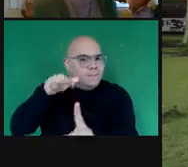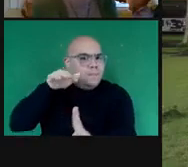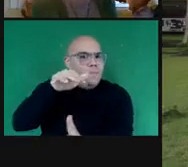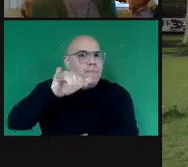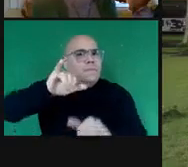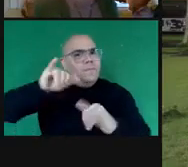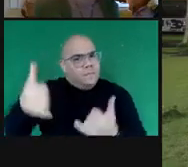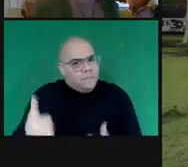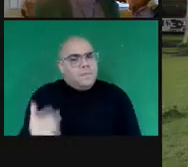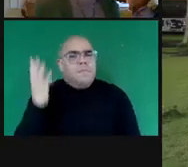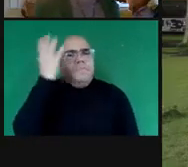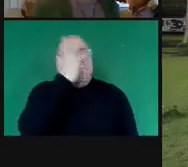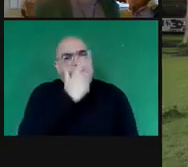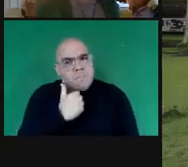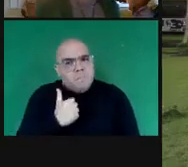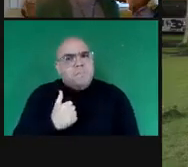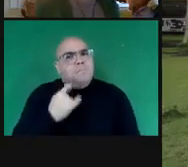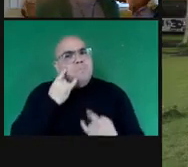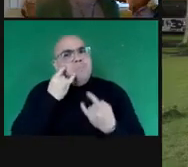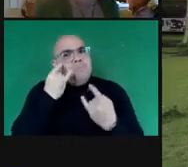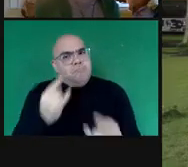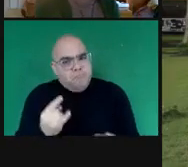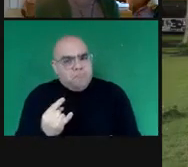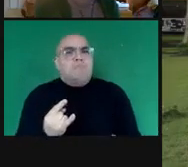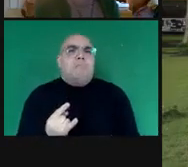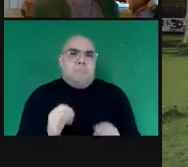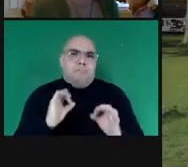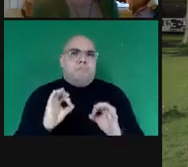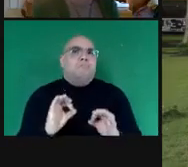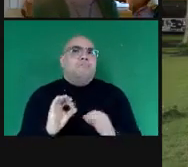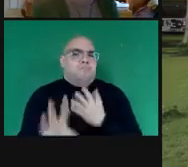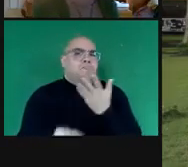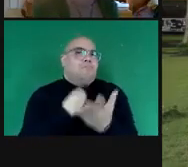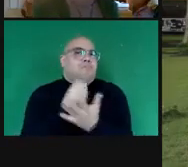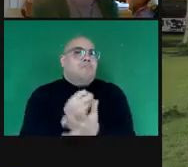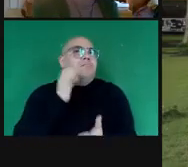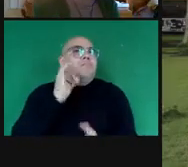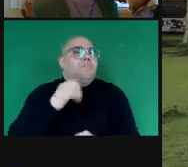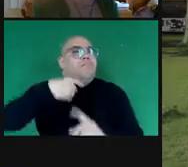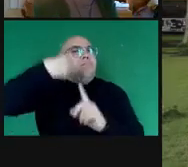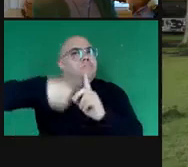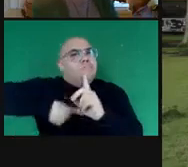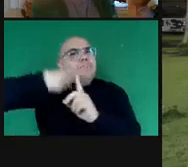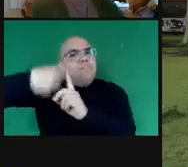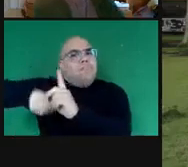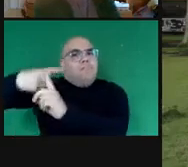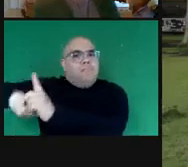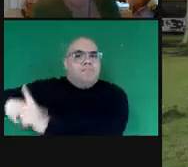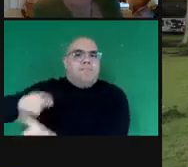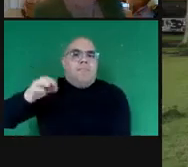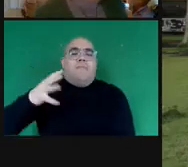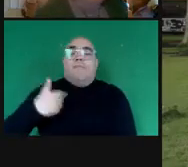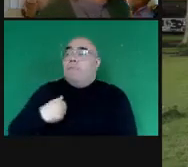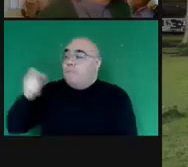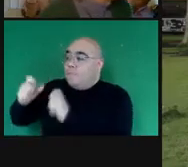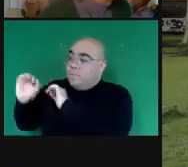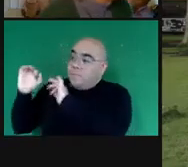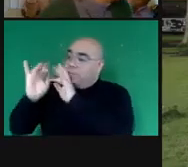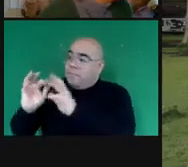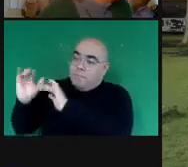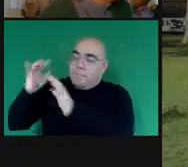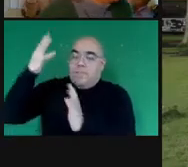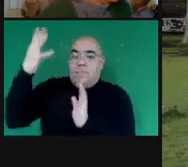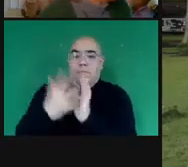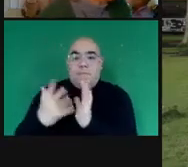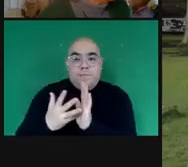bonitas, llamativas y han dado resultado. Pero cada semestre entran 5.500 nuevos estudiantes a las 9 sedes